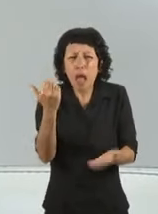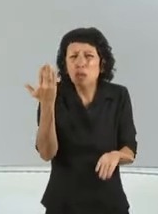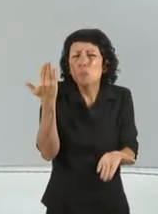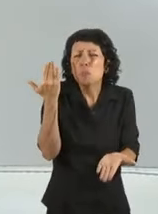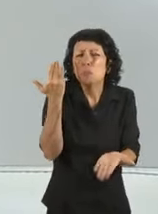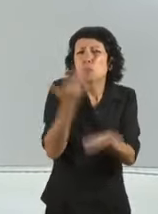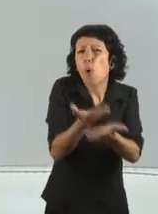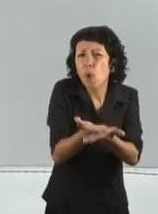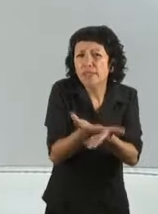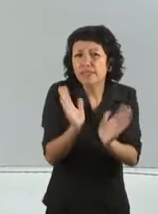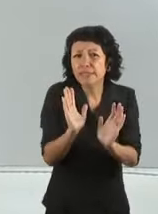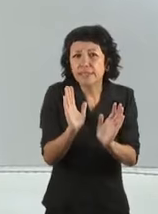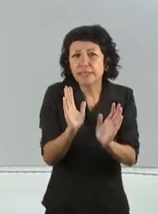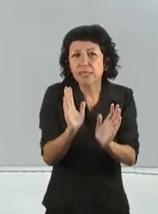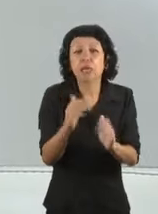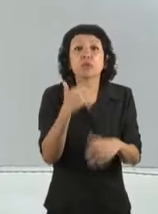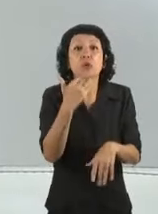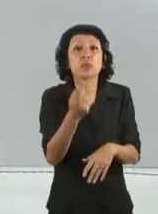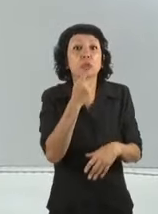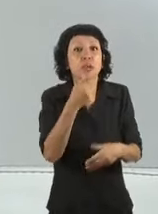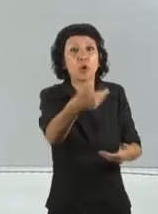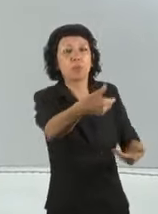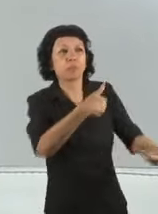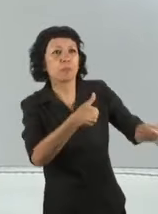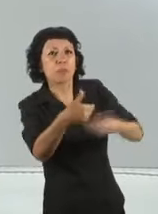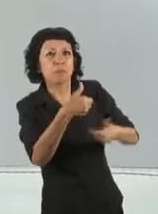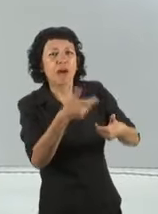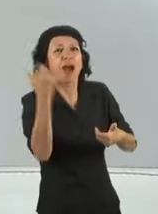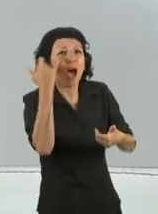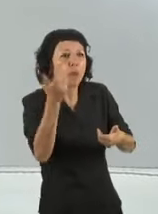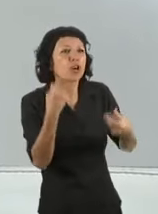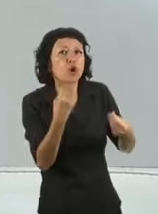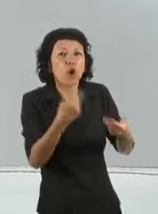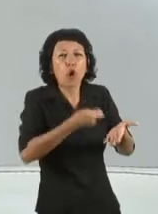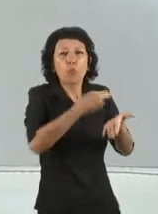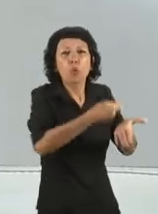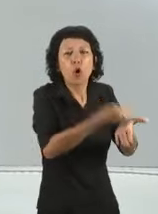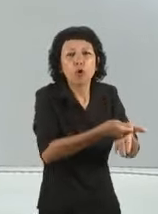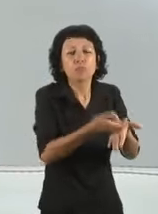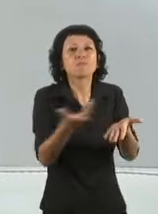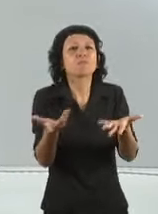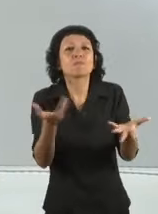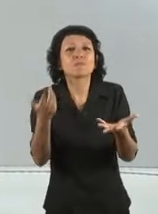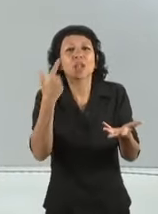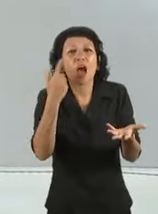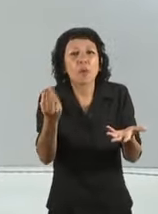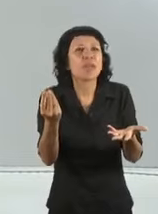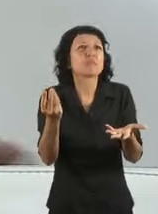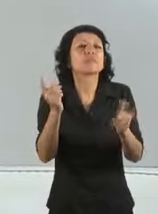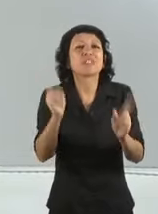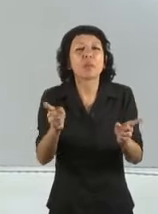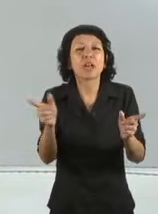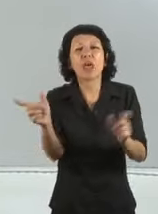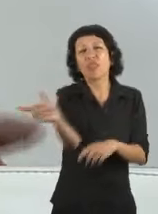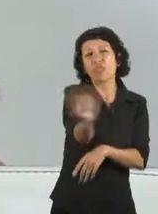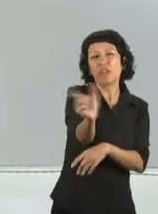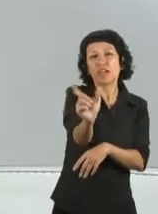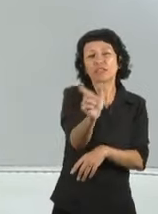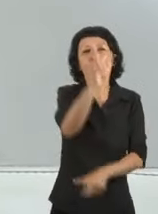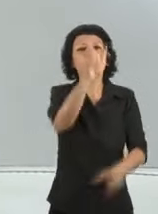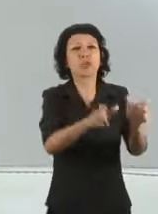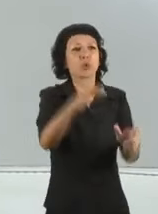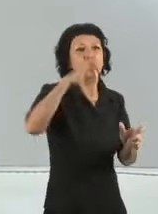de por ahí financiar la demanda y no la oferta o diversificar de alguna manera este quienes tienen más ingreso o menos ingreso